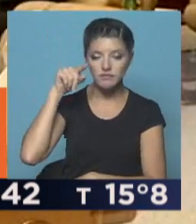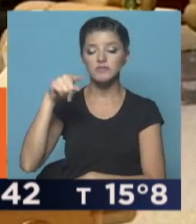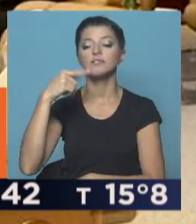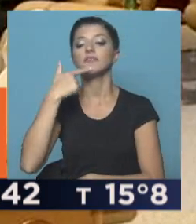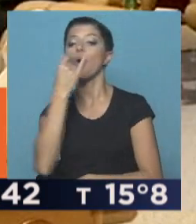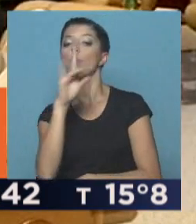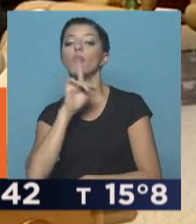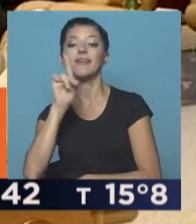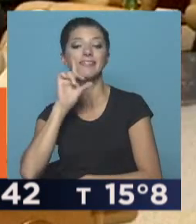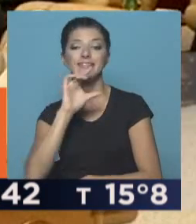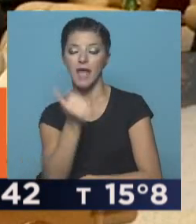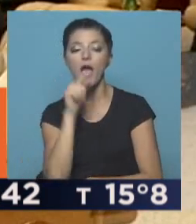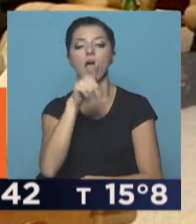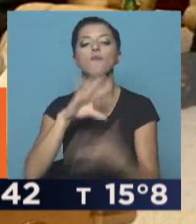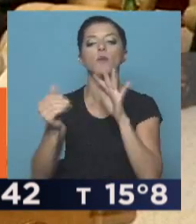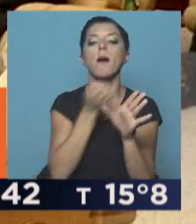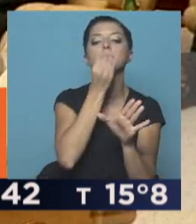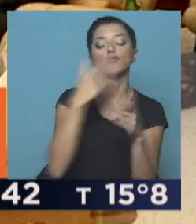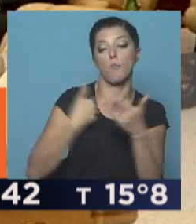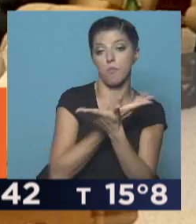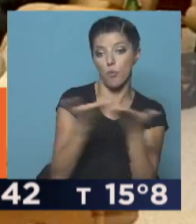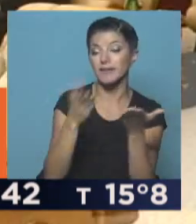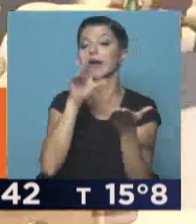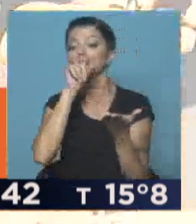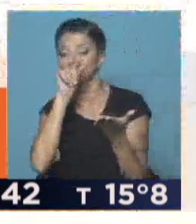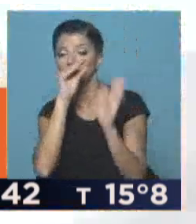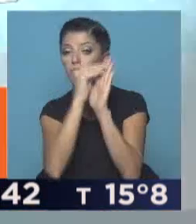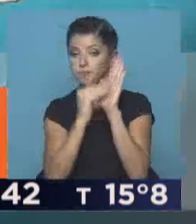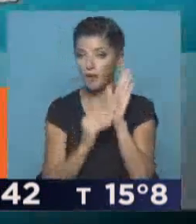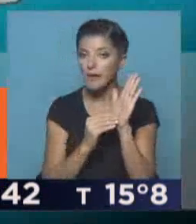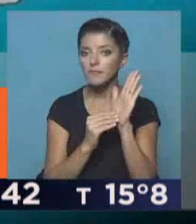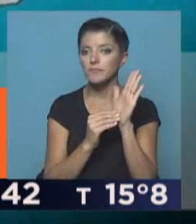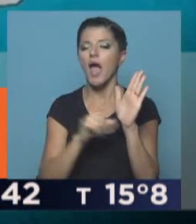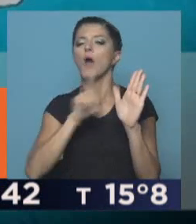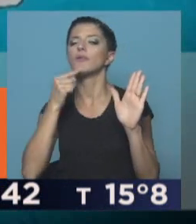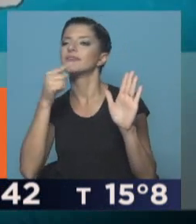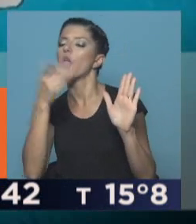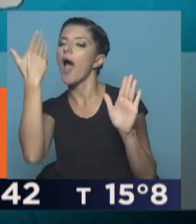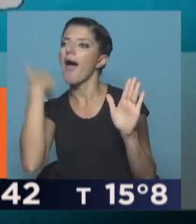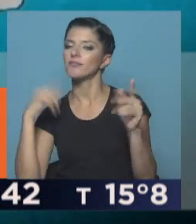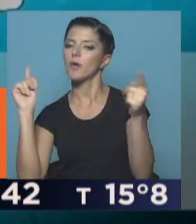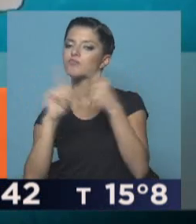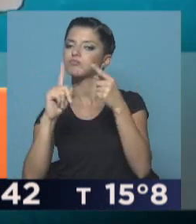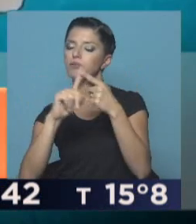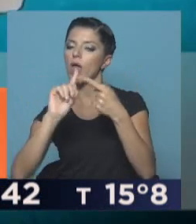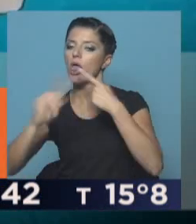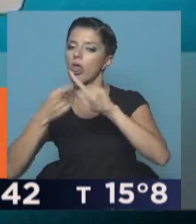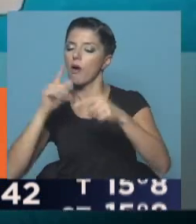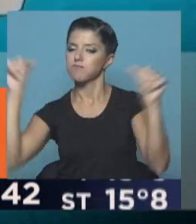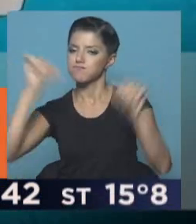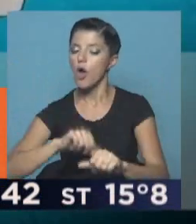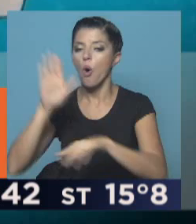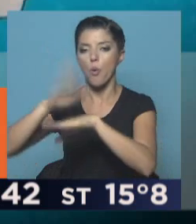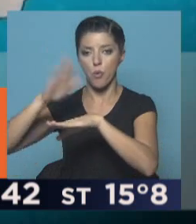sus expresiones públicas y redes sociales, replicando las acusaciones que argumentaron la ruptura de relaciones diplomáticas impuesta por